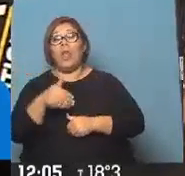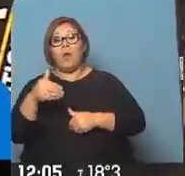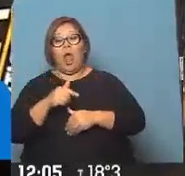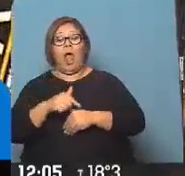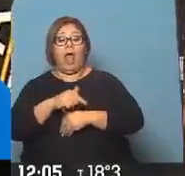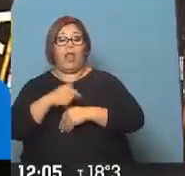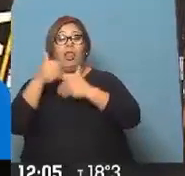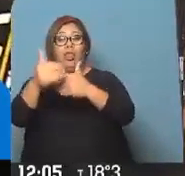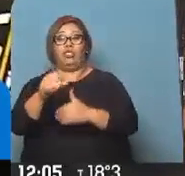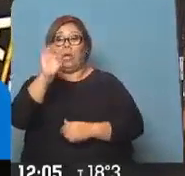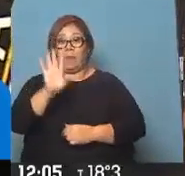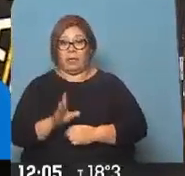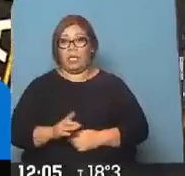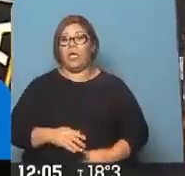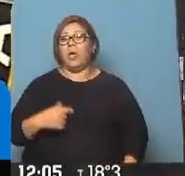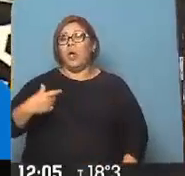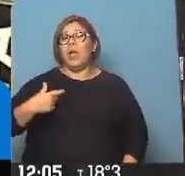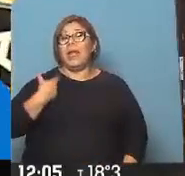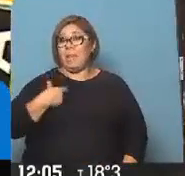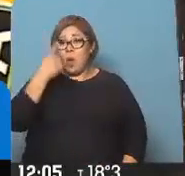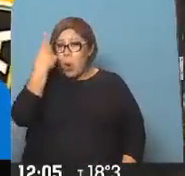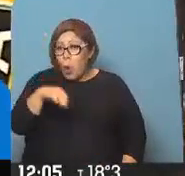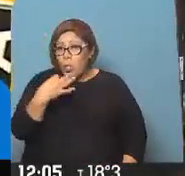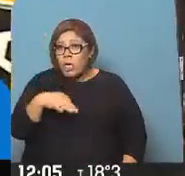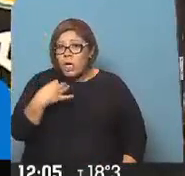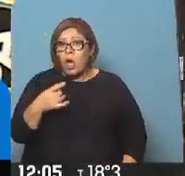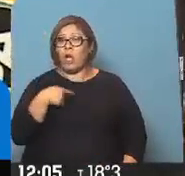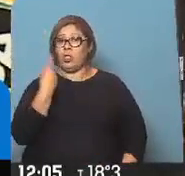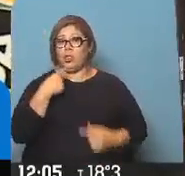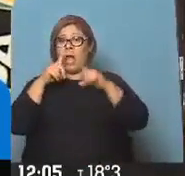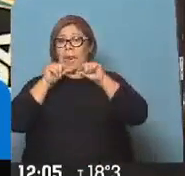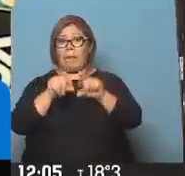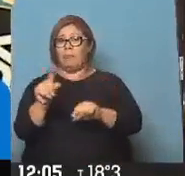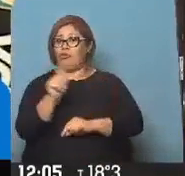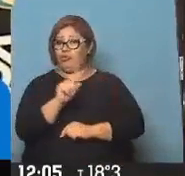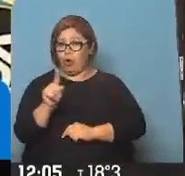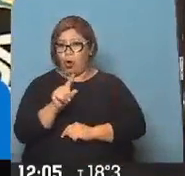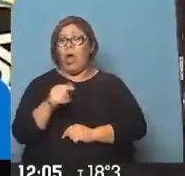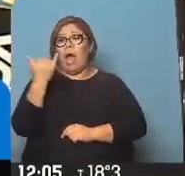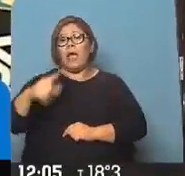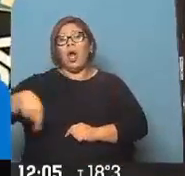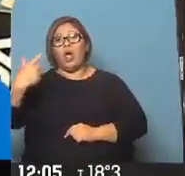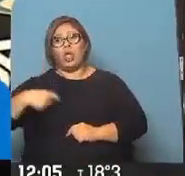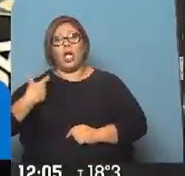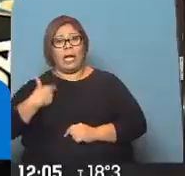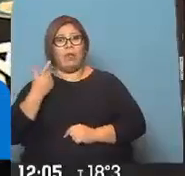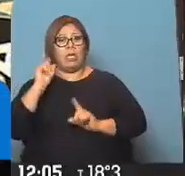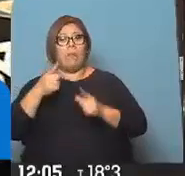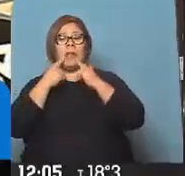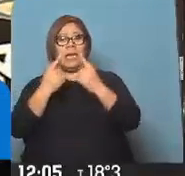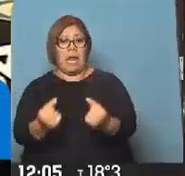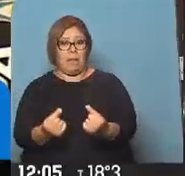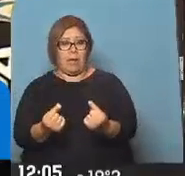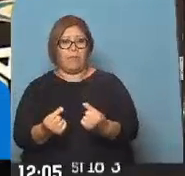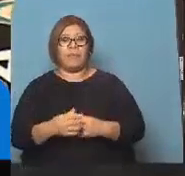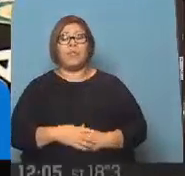no somos el único gremio que está reclamando que no nos han pagado el último mes el ajuste que hemos firmado en paritarias y yo